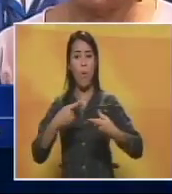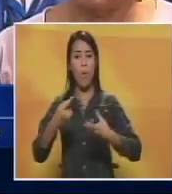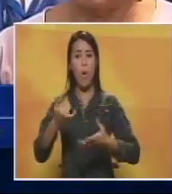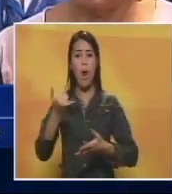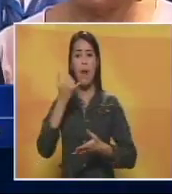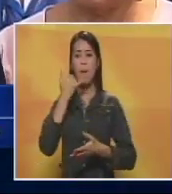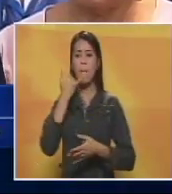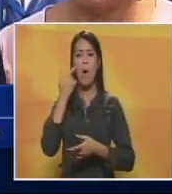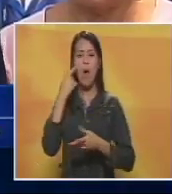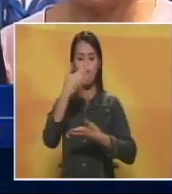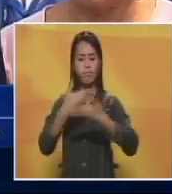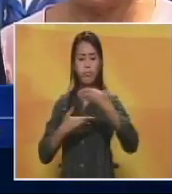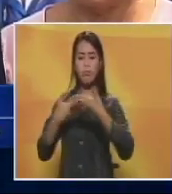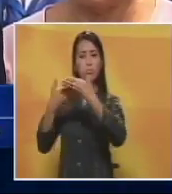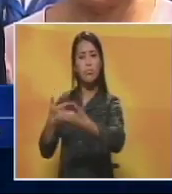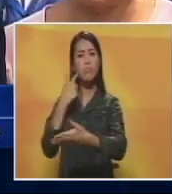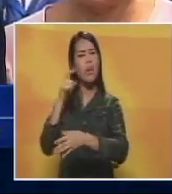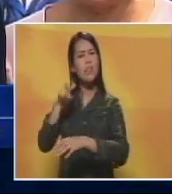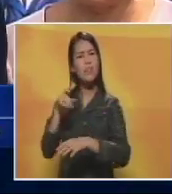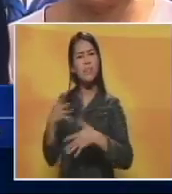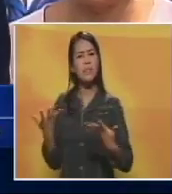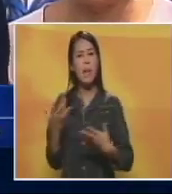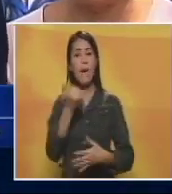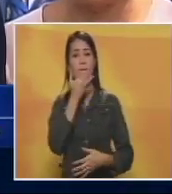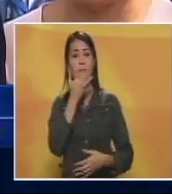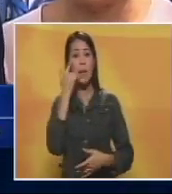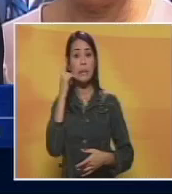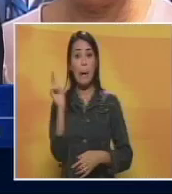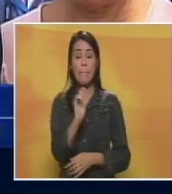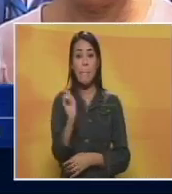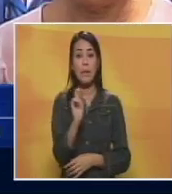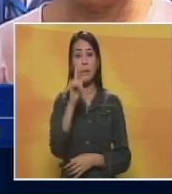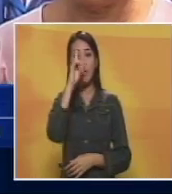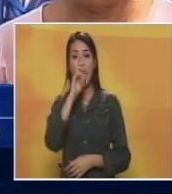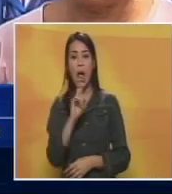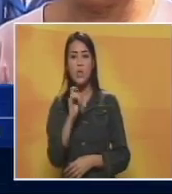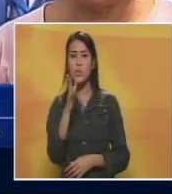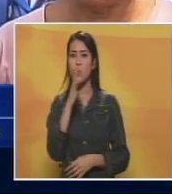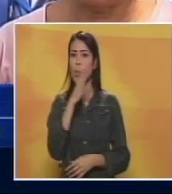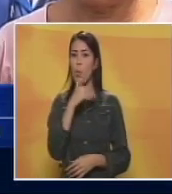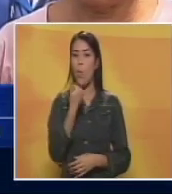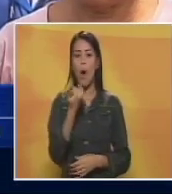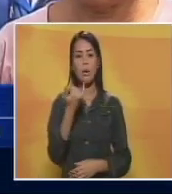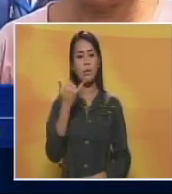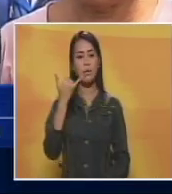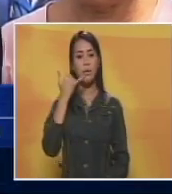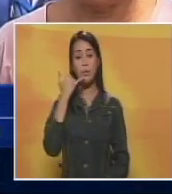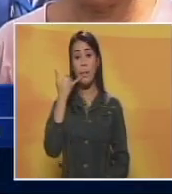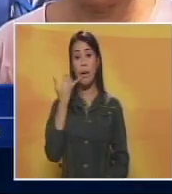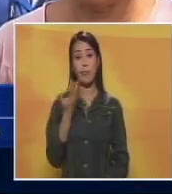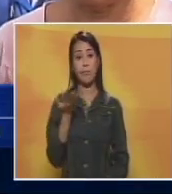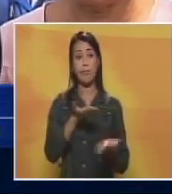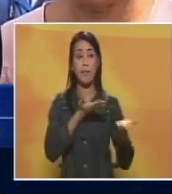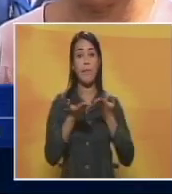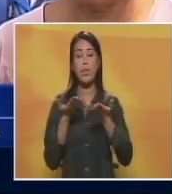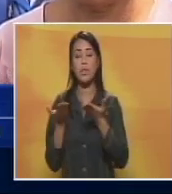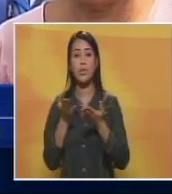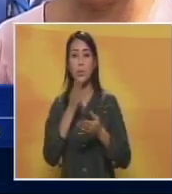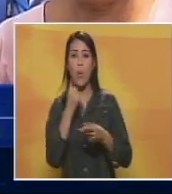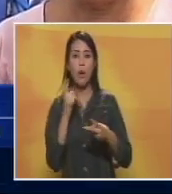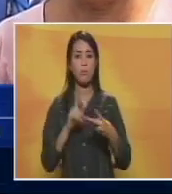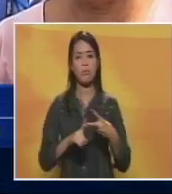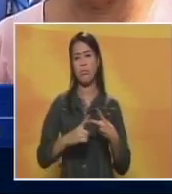reportes que tienen meses, años que no tienen el servicio? Ni de